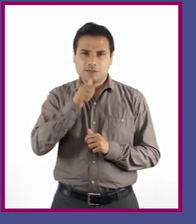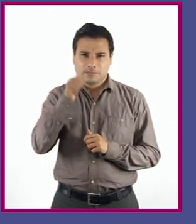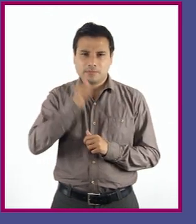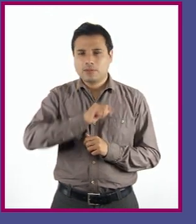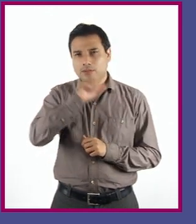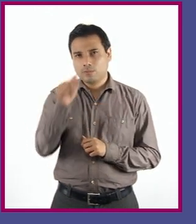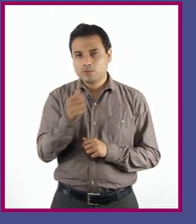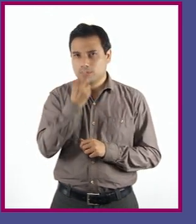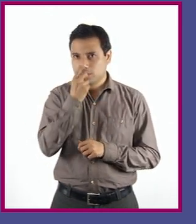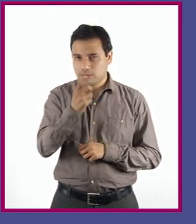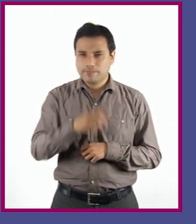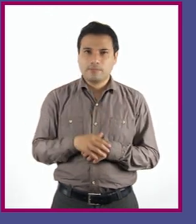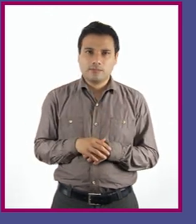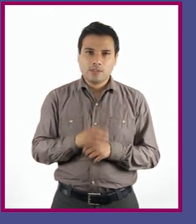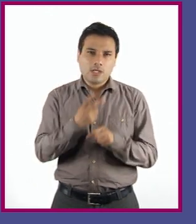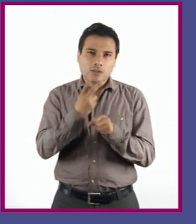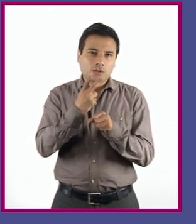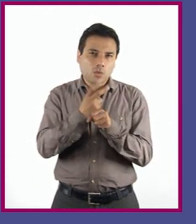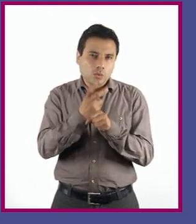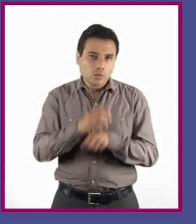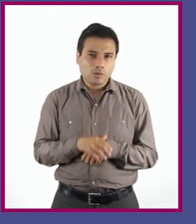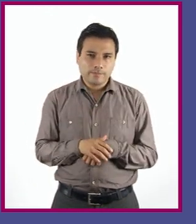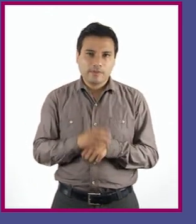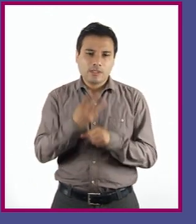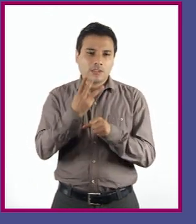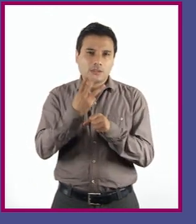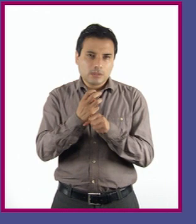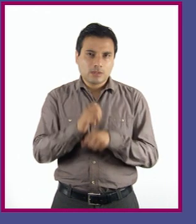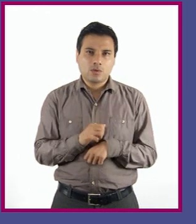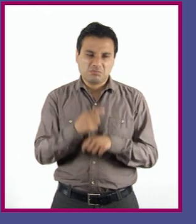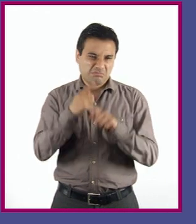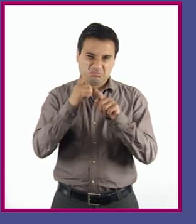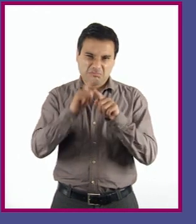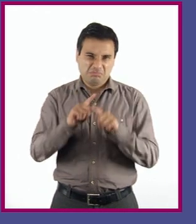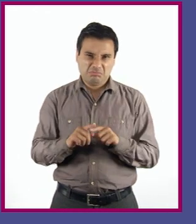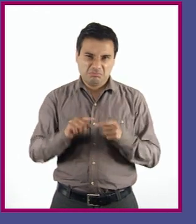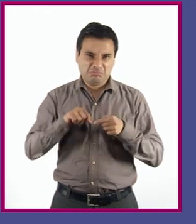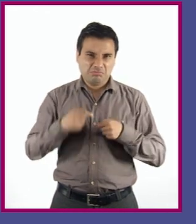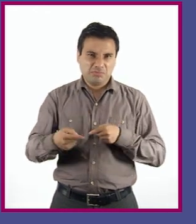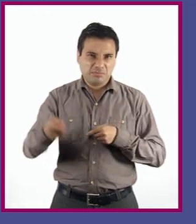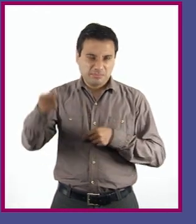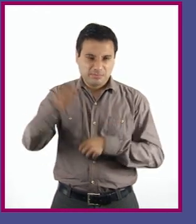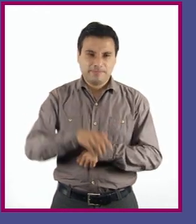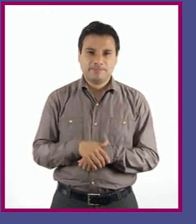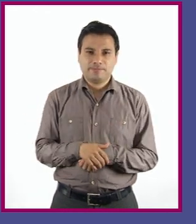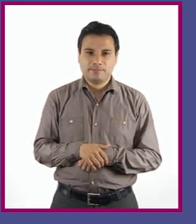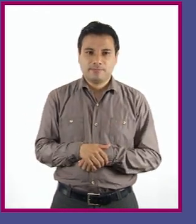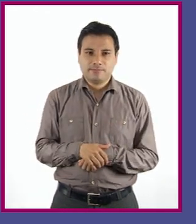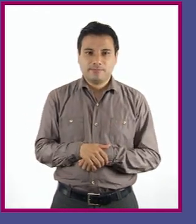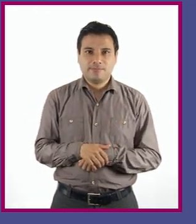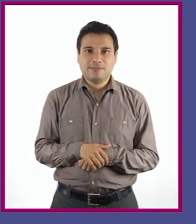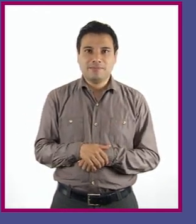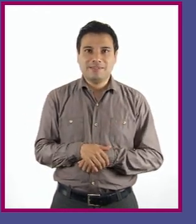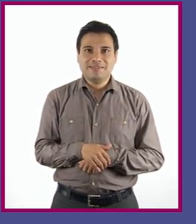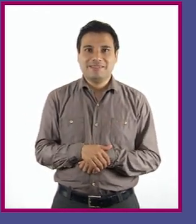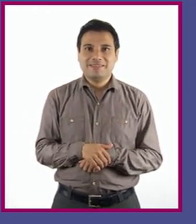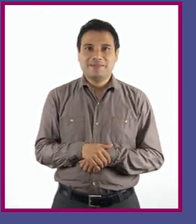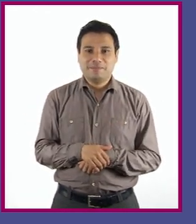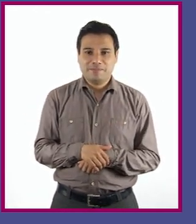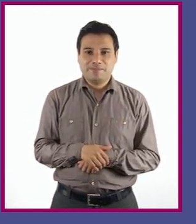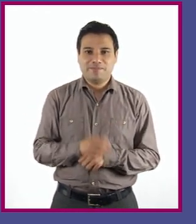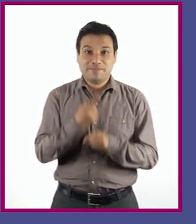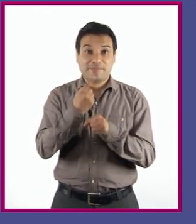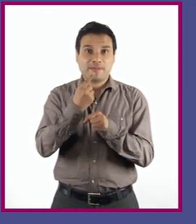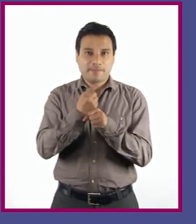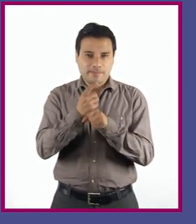se enumeren con las expresiones segundo, tercero y así sucesivamente. En primera instancia, muy similar a la